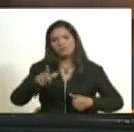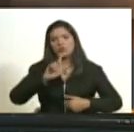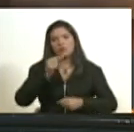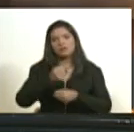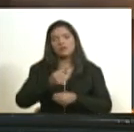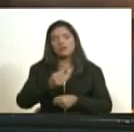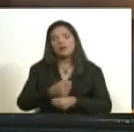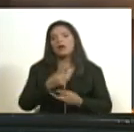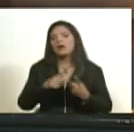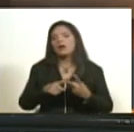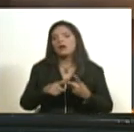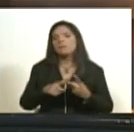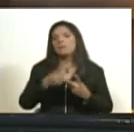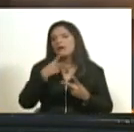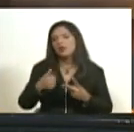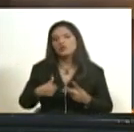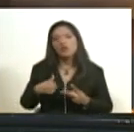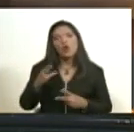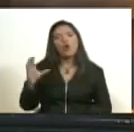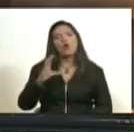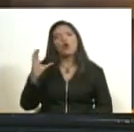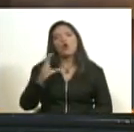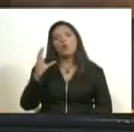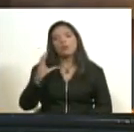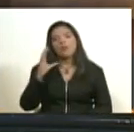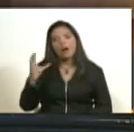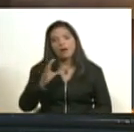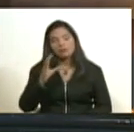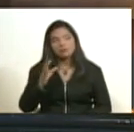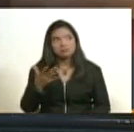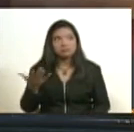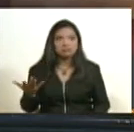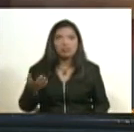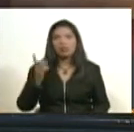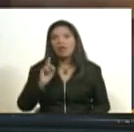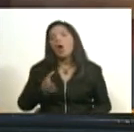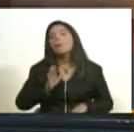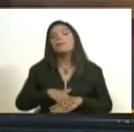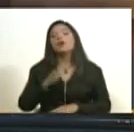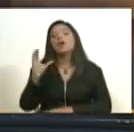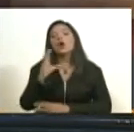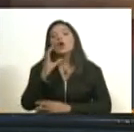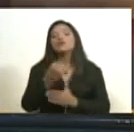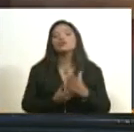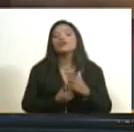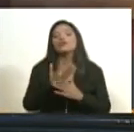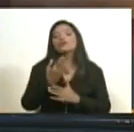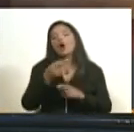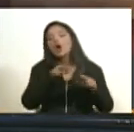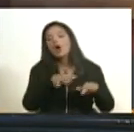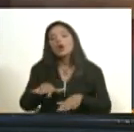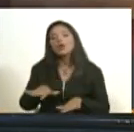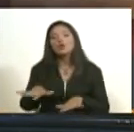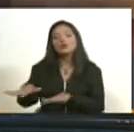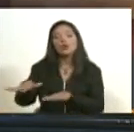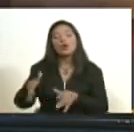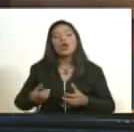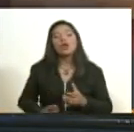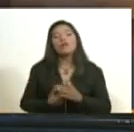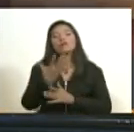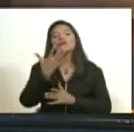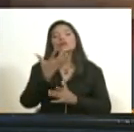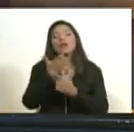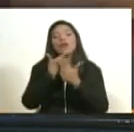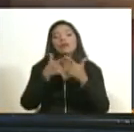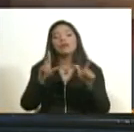Me declararon colombiano. Debe ser porque Colombia se fundó en el Orinoco y la fundó el libertador